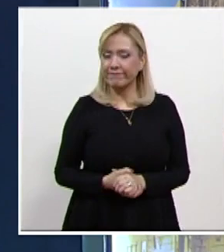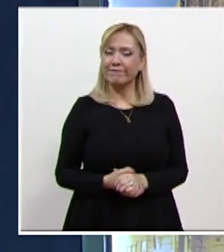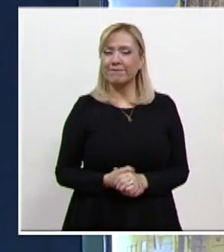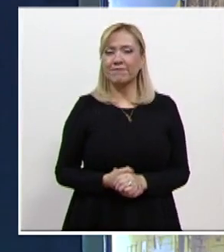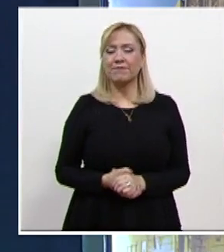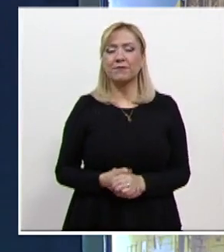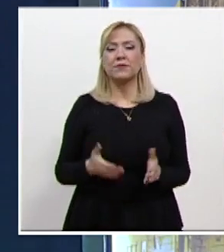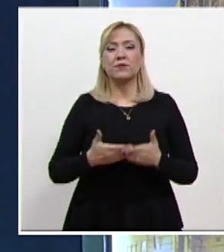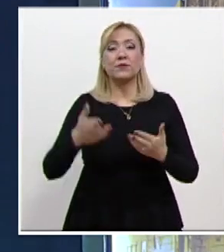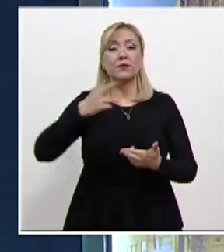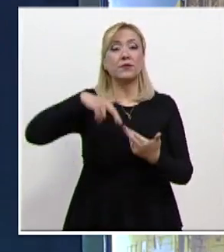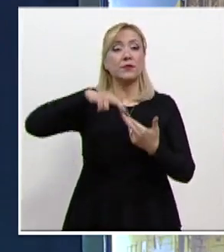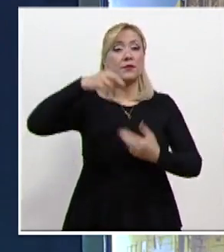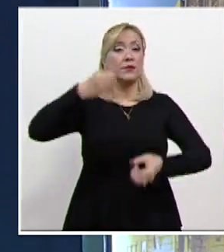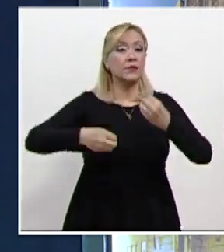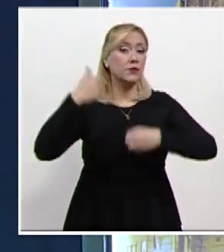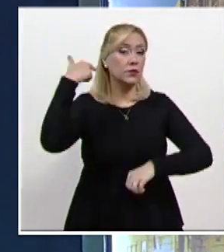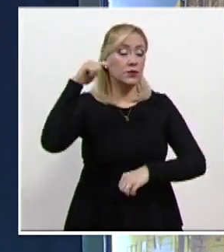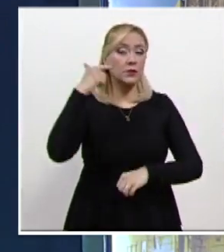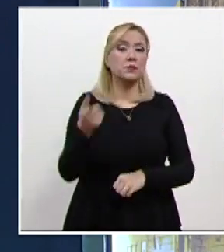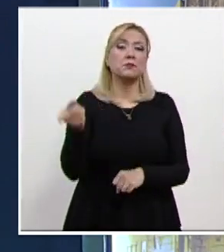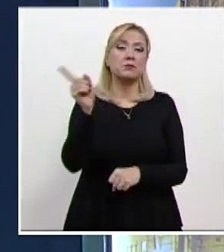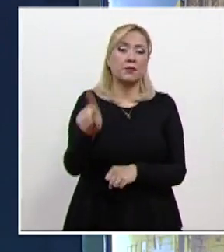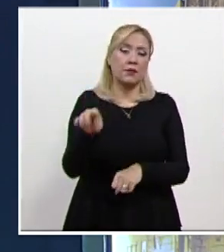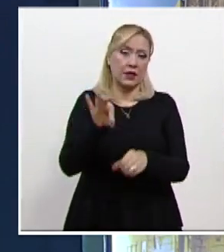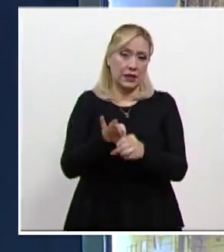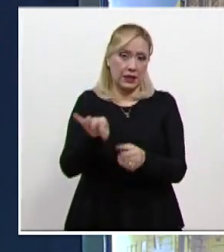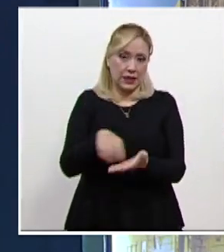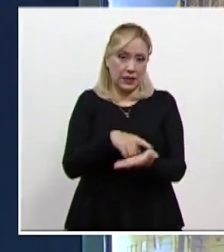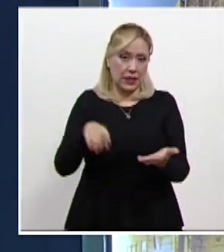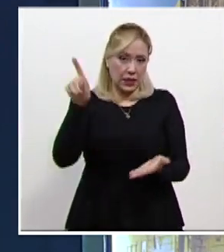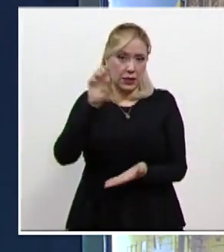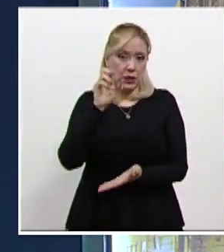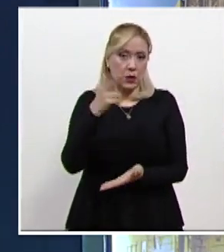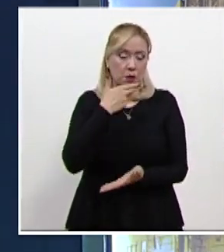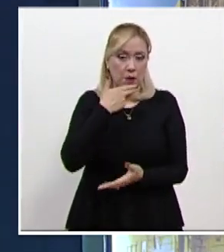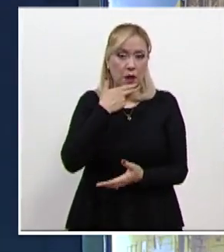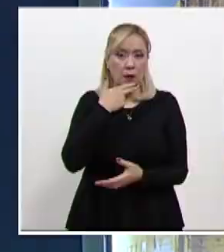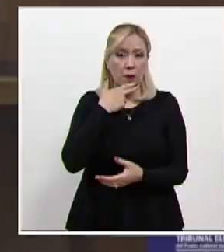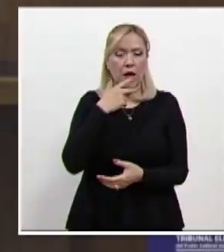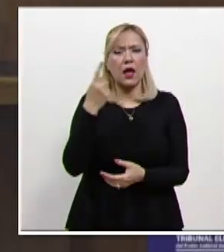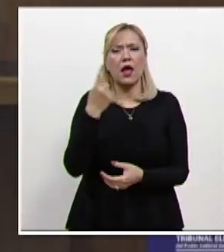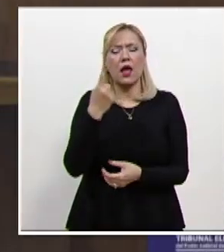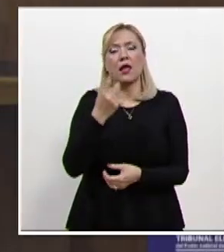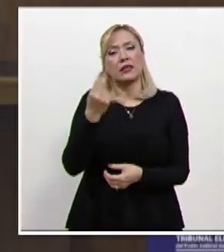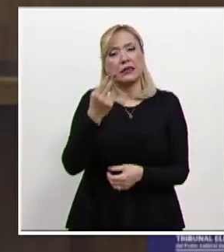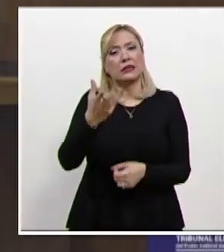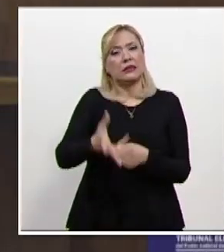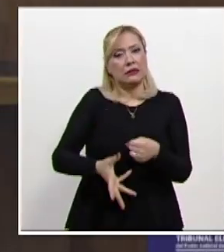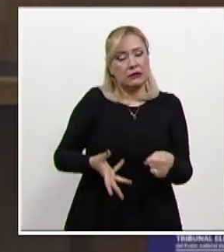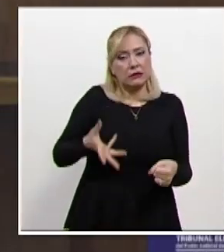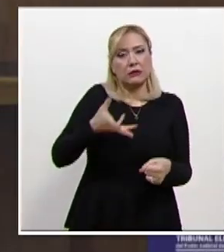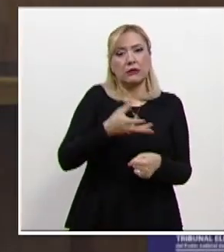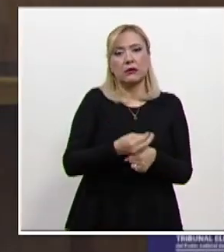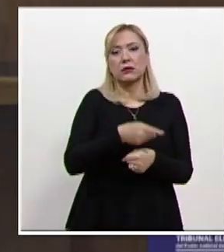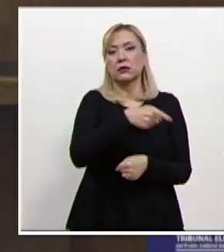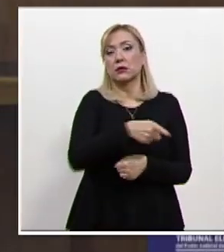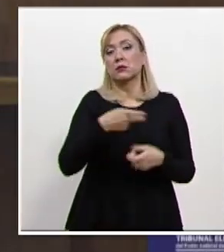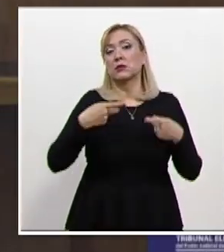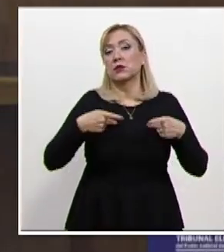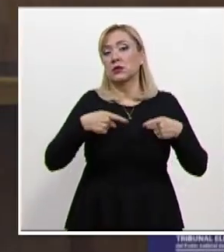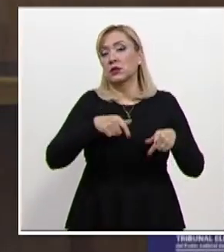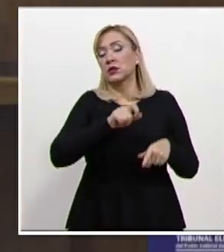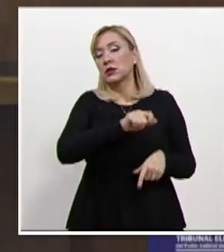Y la Sala Regional Guadalajara ordenó al Tribunal Electoral de Chihuahua emitir medidas de reparación al regidor suplente del Ayuntamiento